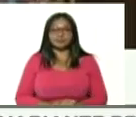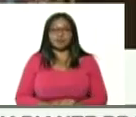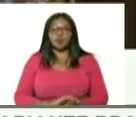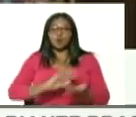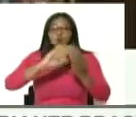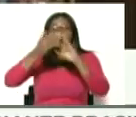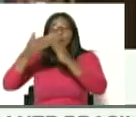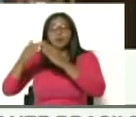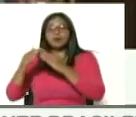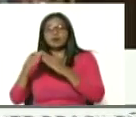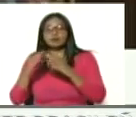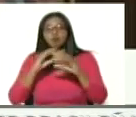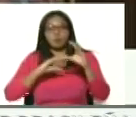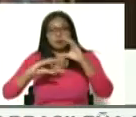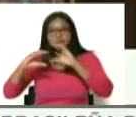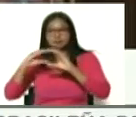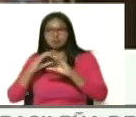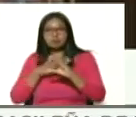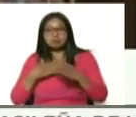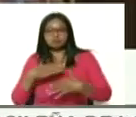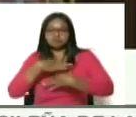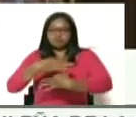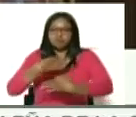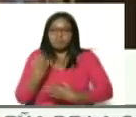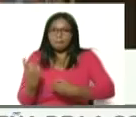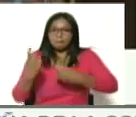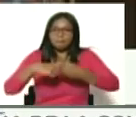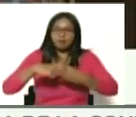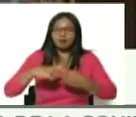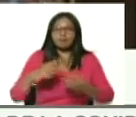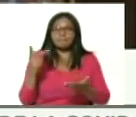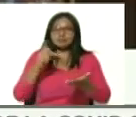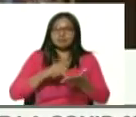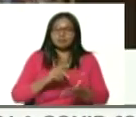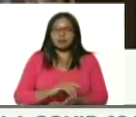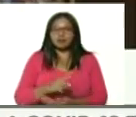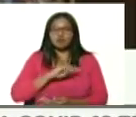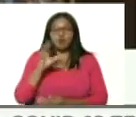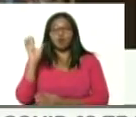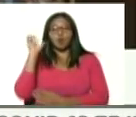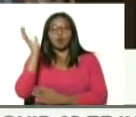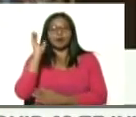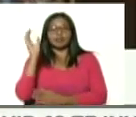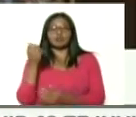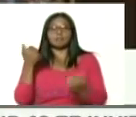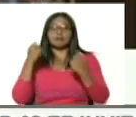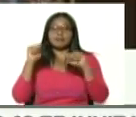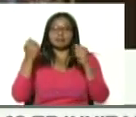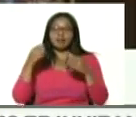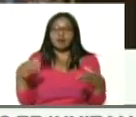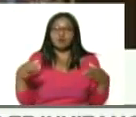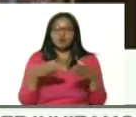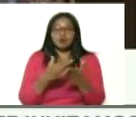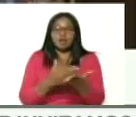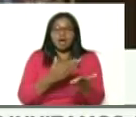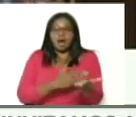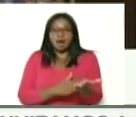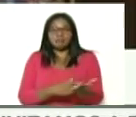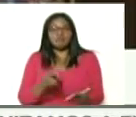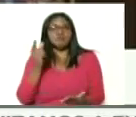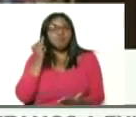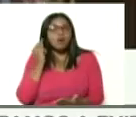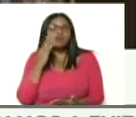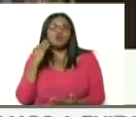comunicaciones de interés de participar. Por eso empezamos a hacer los congresos preparatorios, las reuniones preparatorias con mujeres,